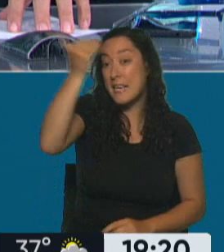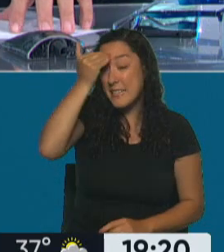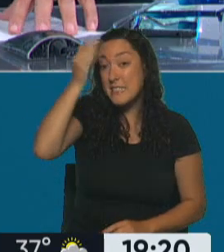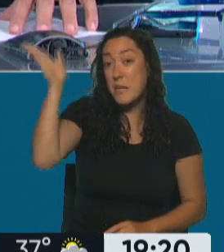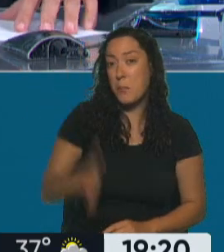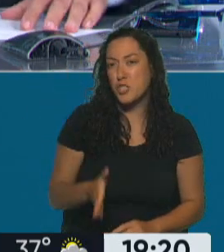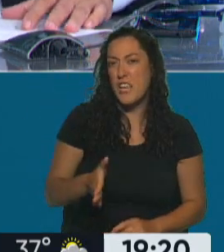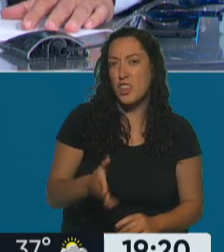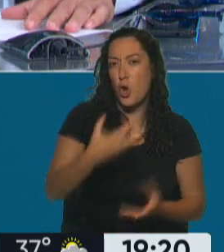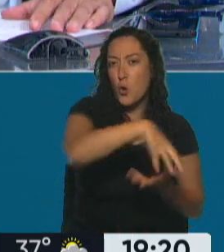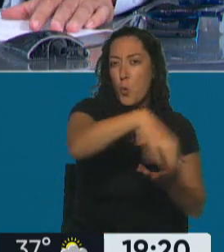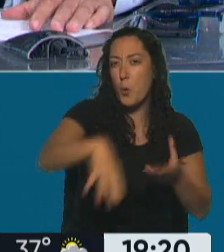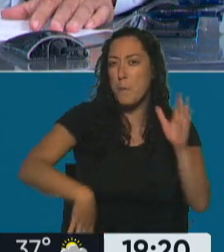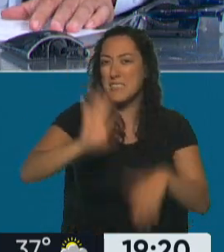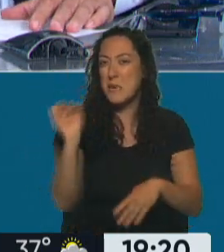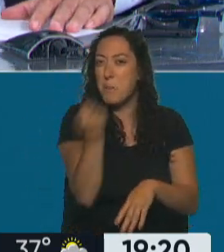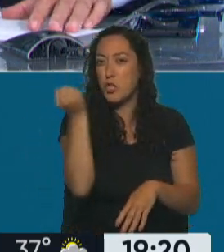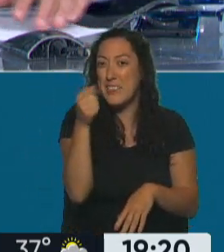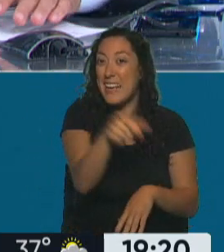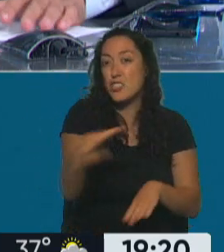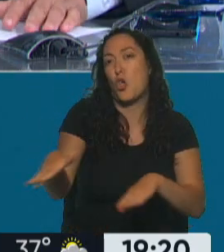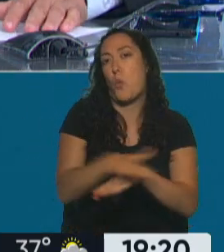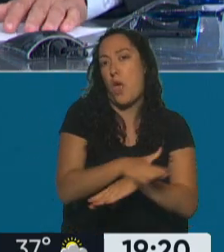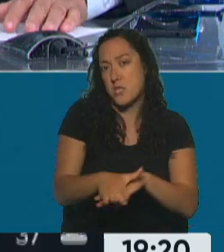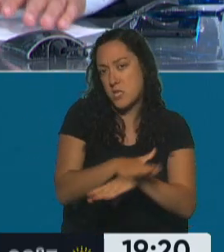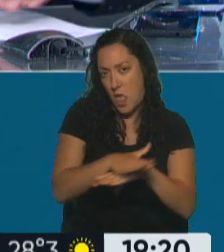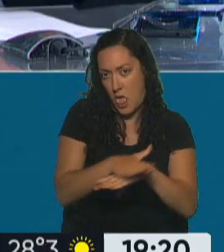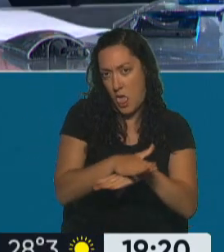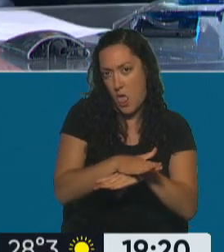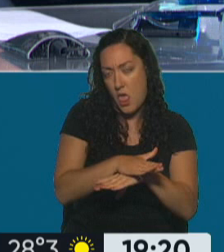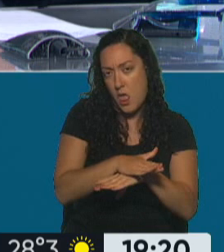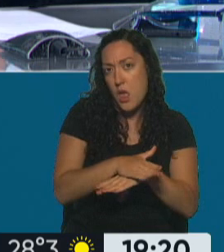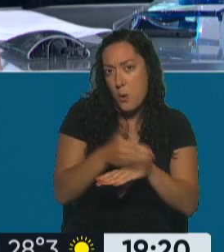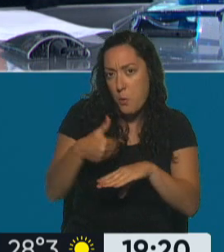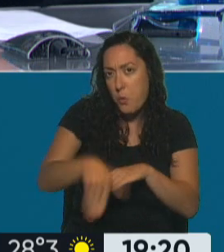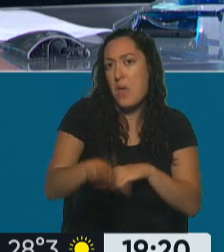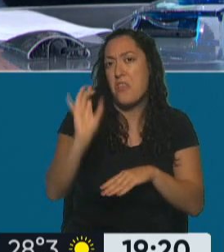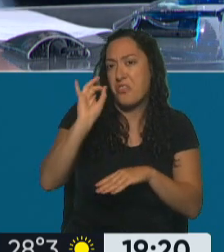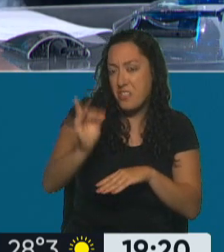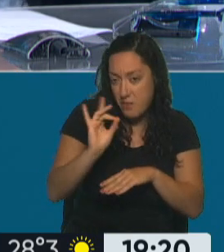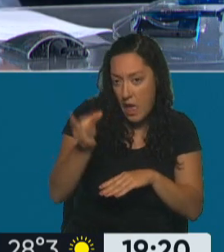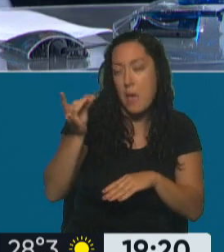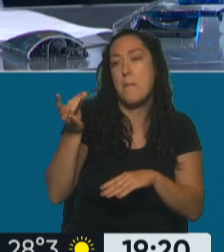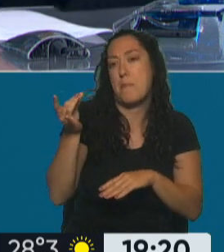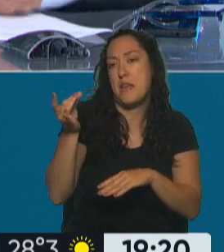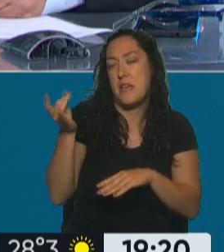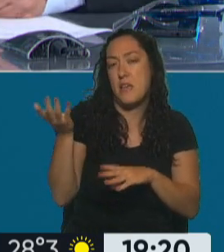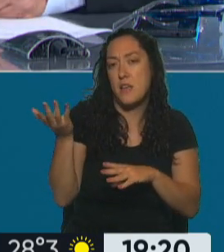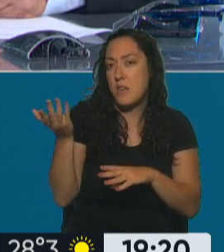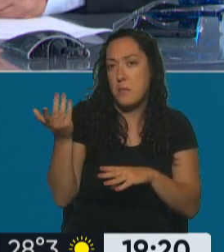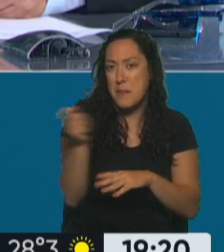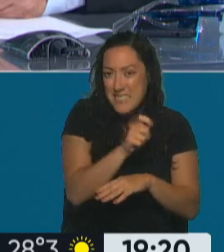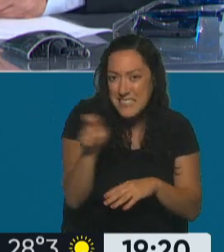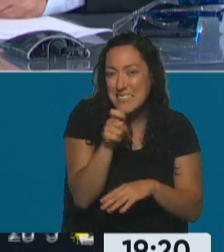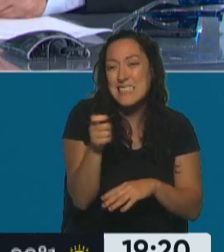rubros principales seguramente es el piso sobre el cual vamos a ver los índices de diciembre, por lo menos, donde ya prácticamente